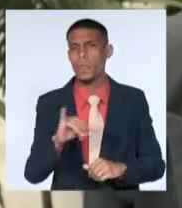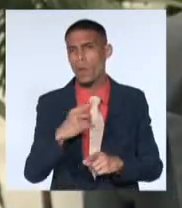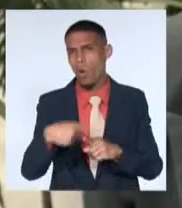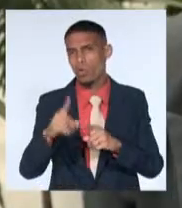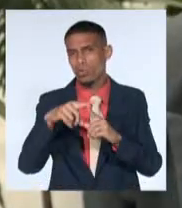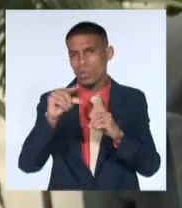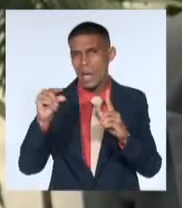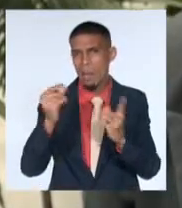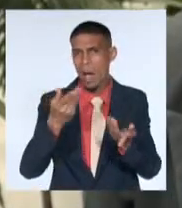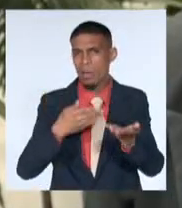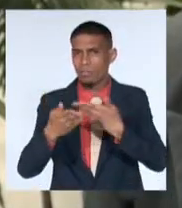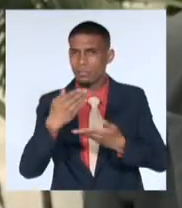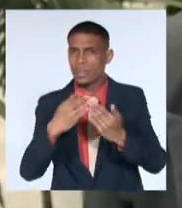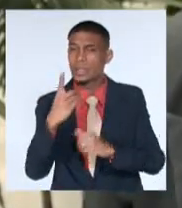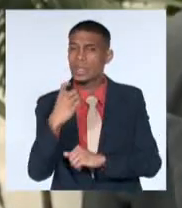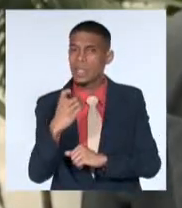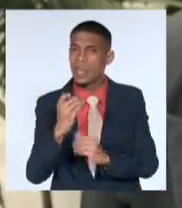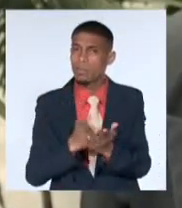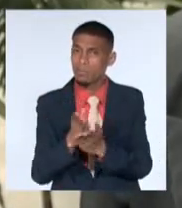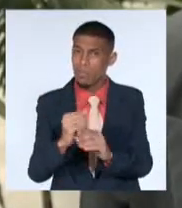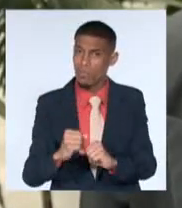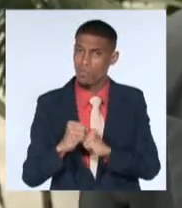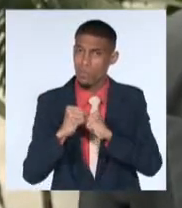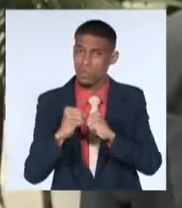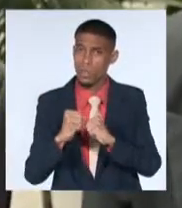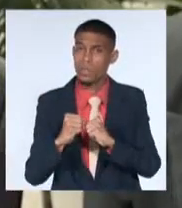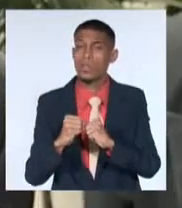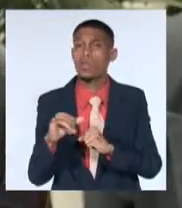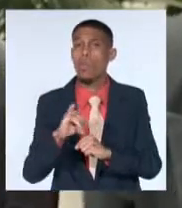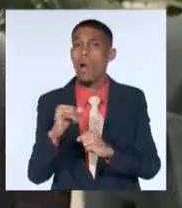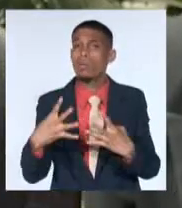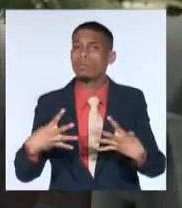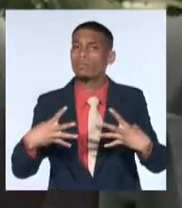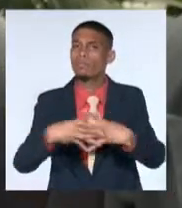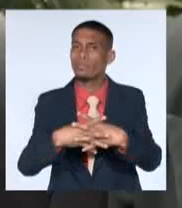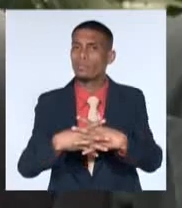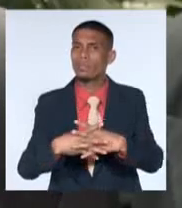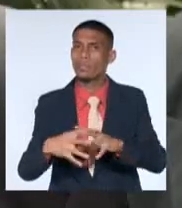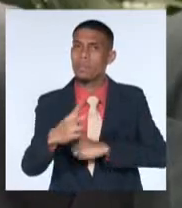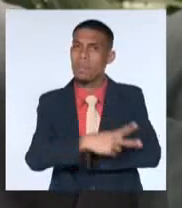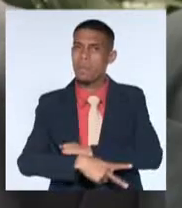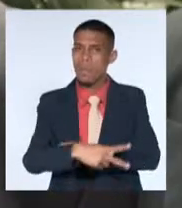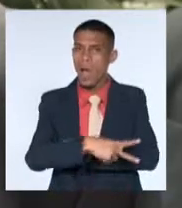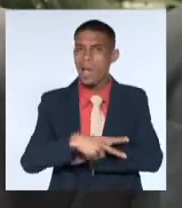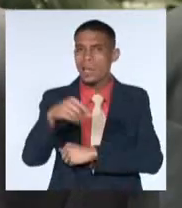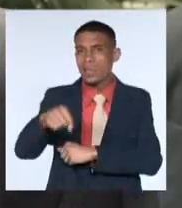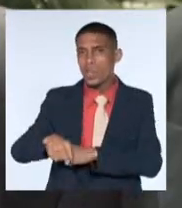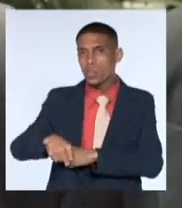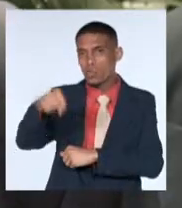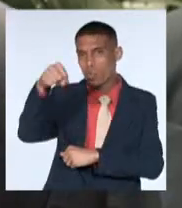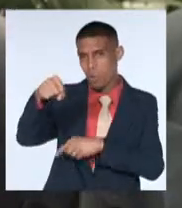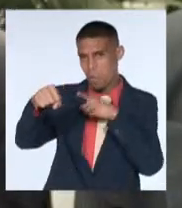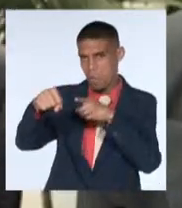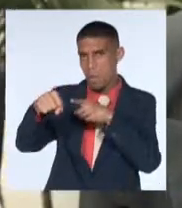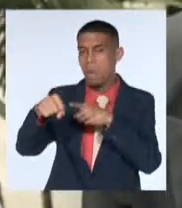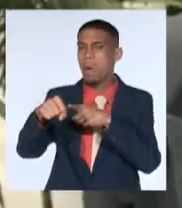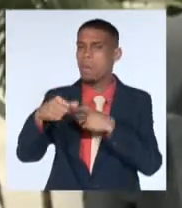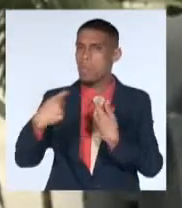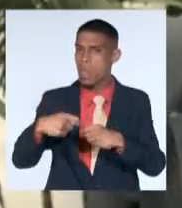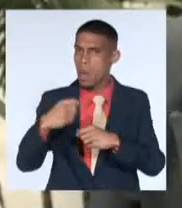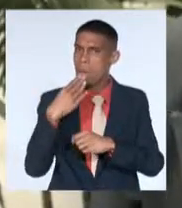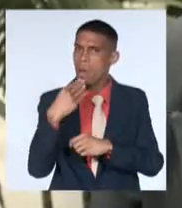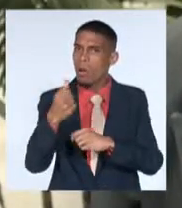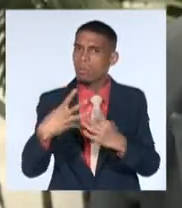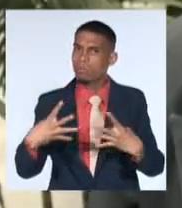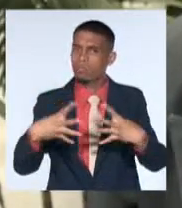de la necesidad de fortalecer las relaciones entre los países del sur. Y como ya se sabe, Sri